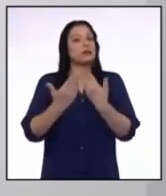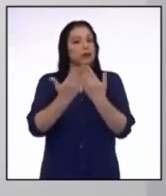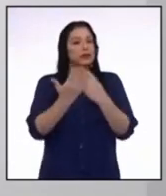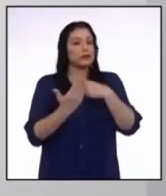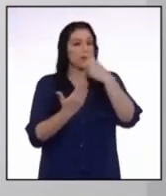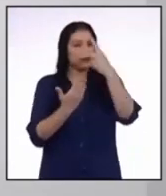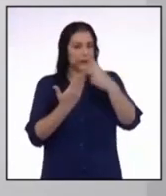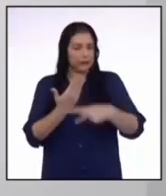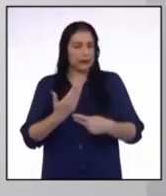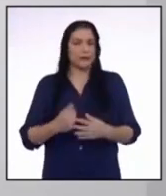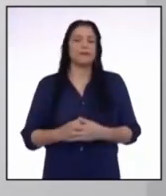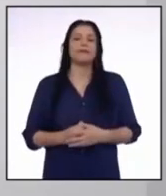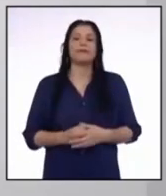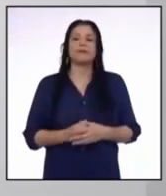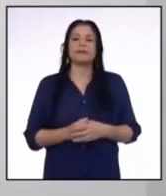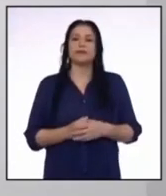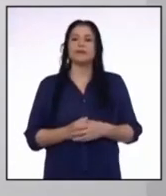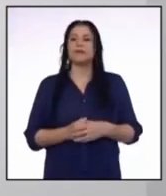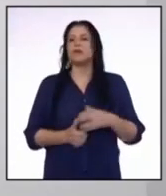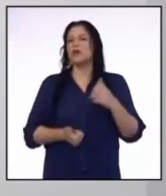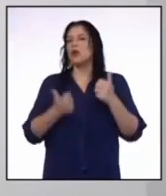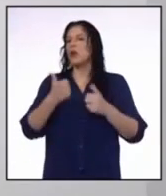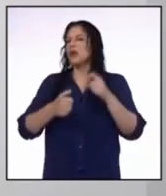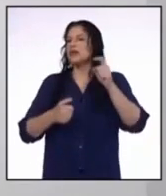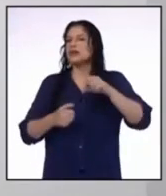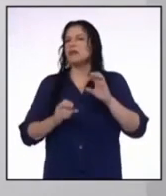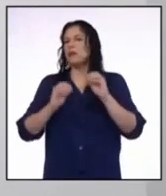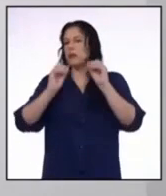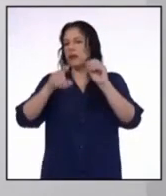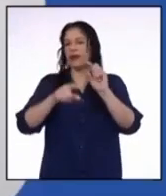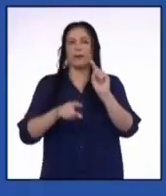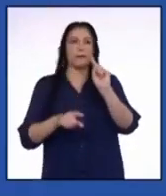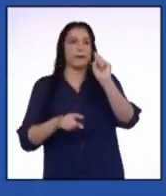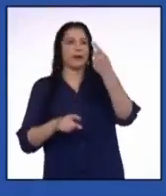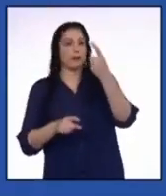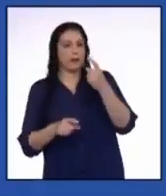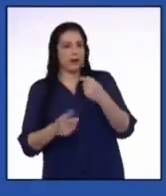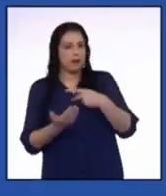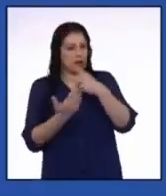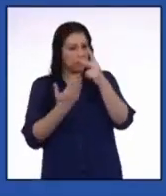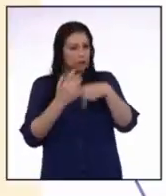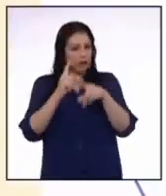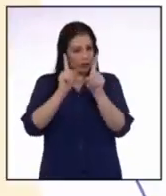propuesta. ¿Qué debería ir al inicio del plan?